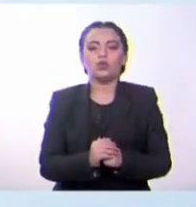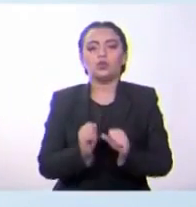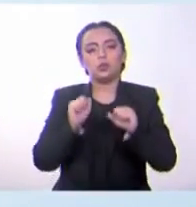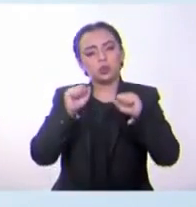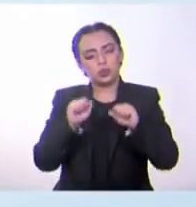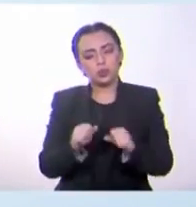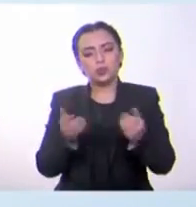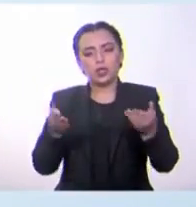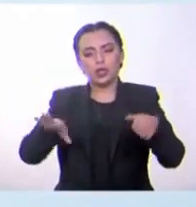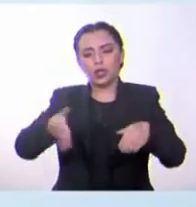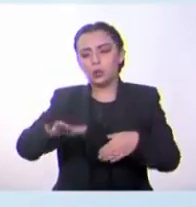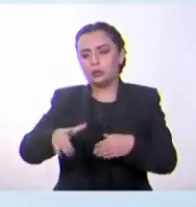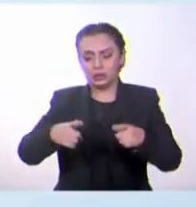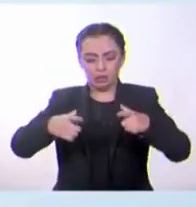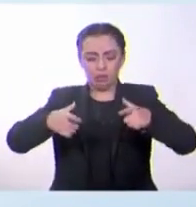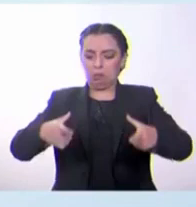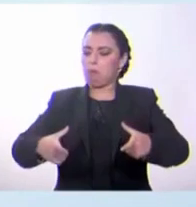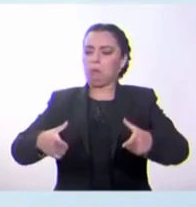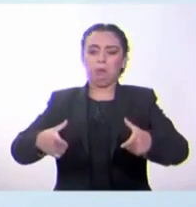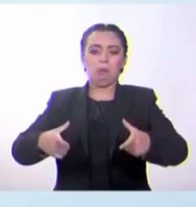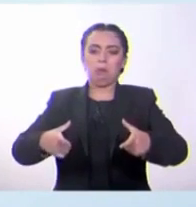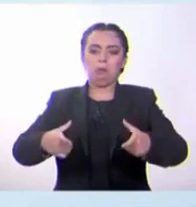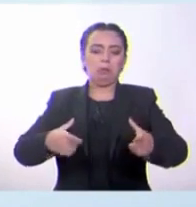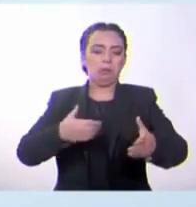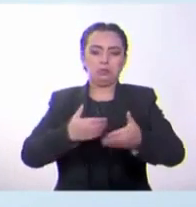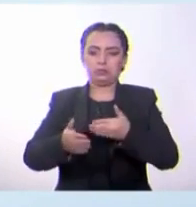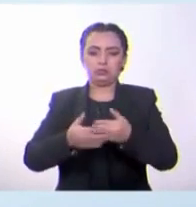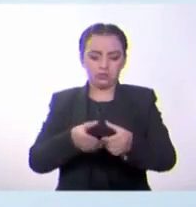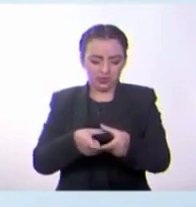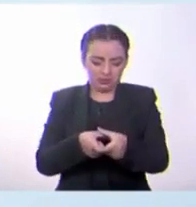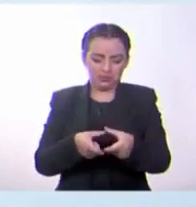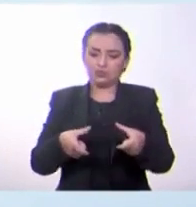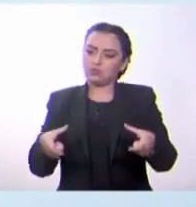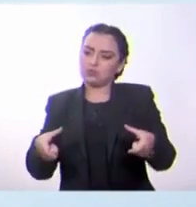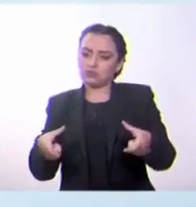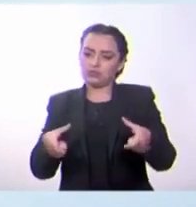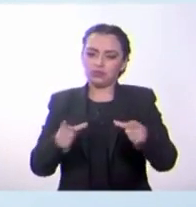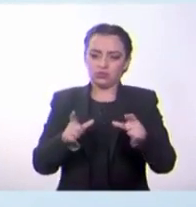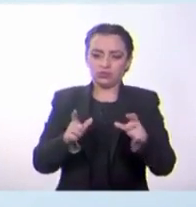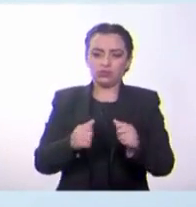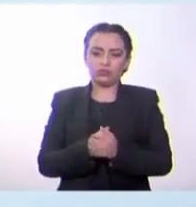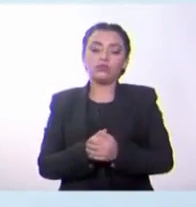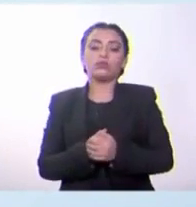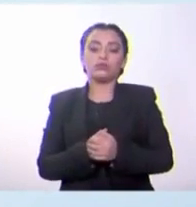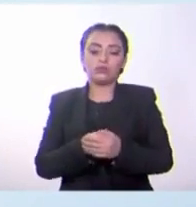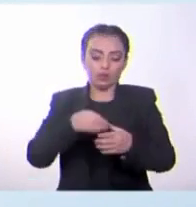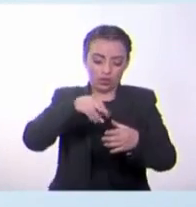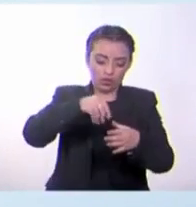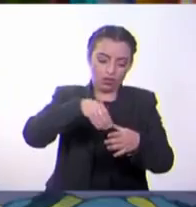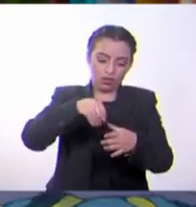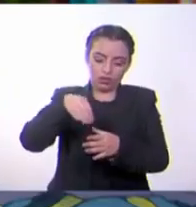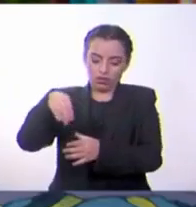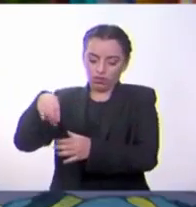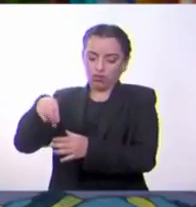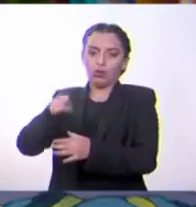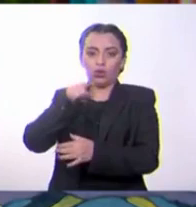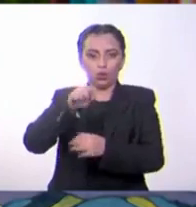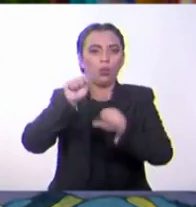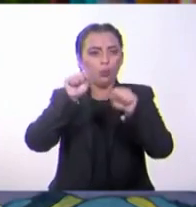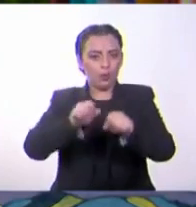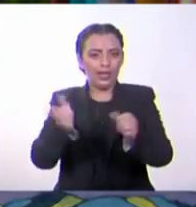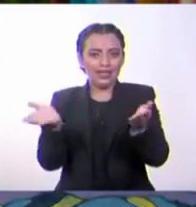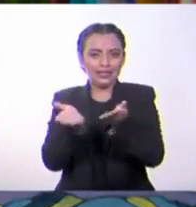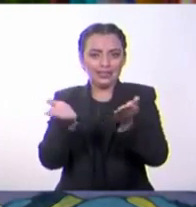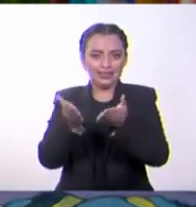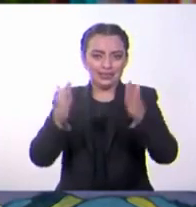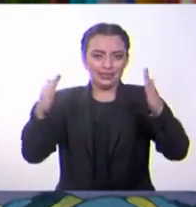plato que sea plano o un plato un poco hondo para poder colocar las muestras de suelo. Si inclinamos